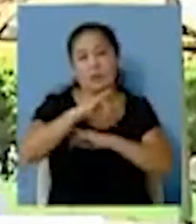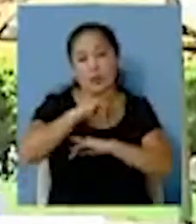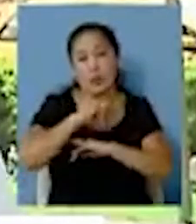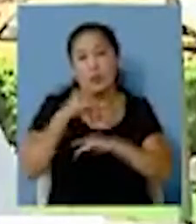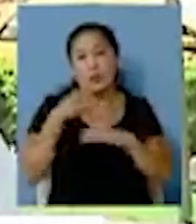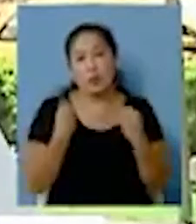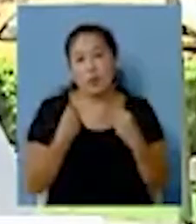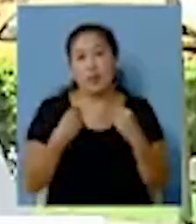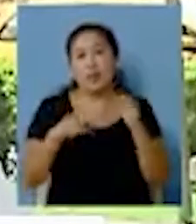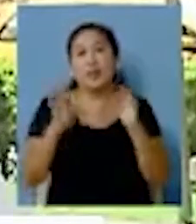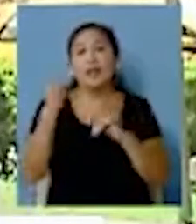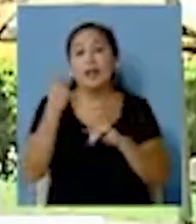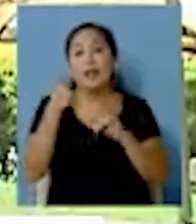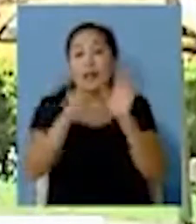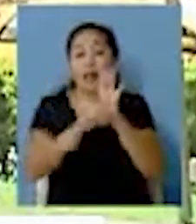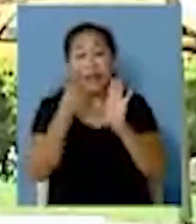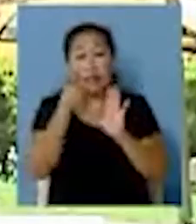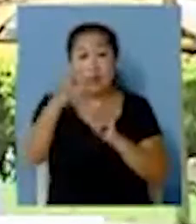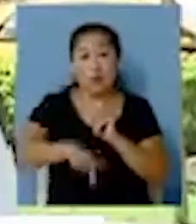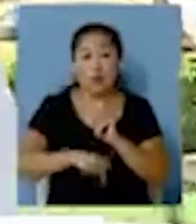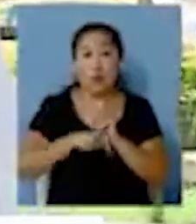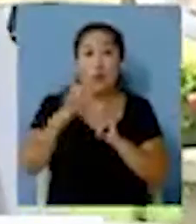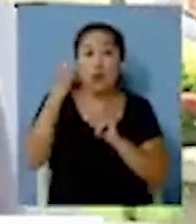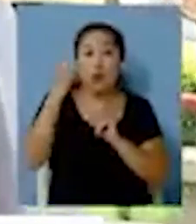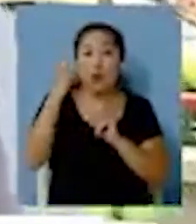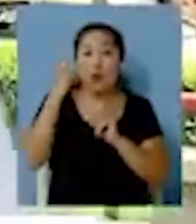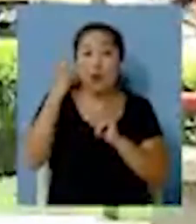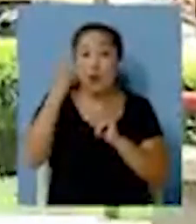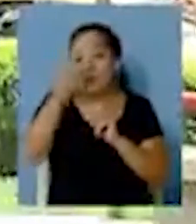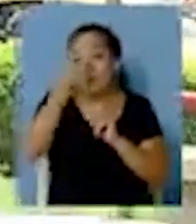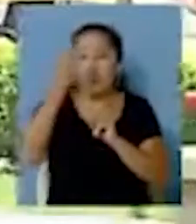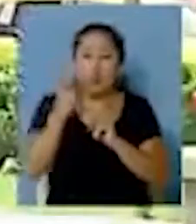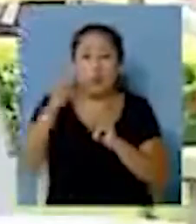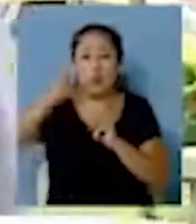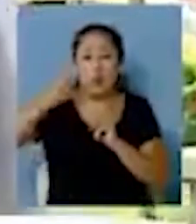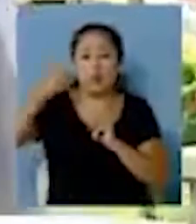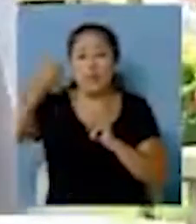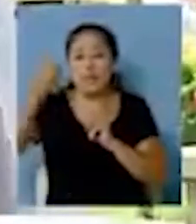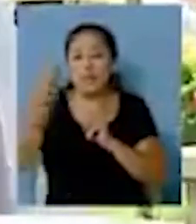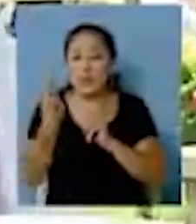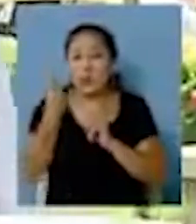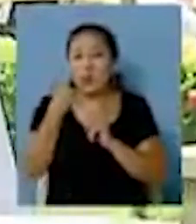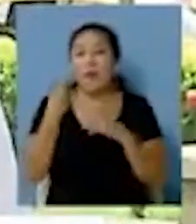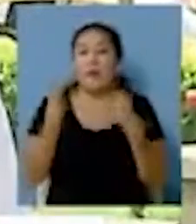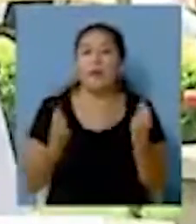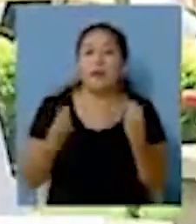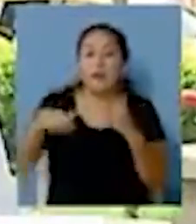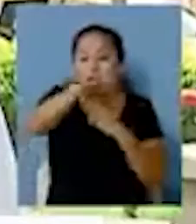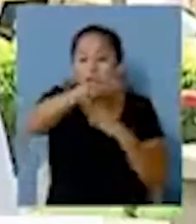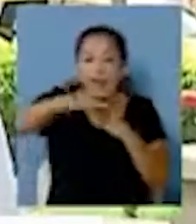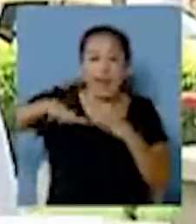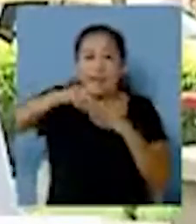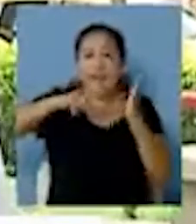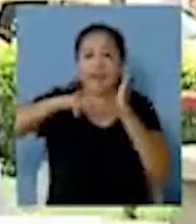dentro de la ordenanza vigente, estamos hablando de los 29,61 para los que hacen los recorridos dentro de lo que es